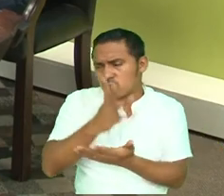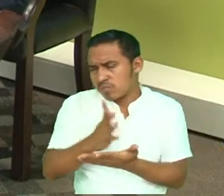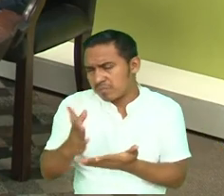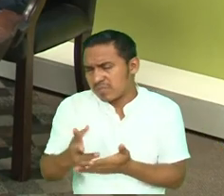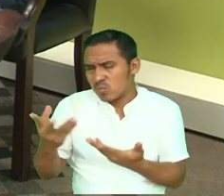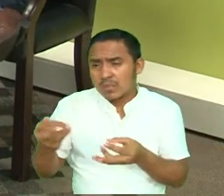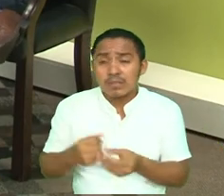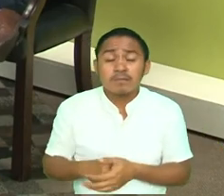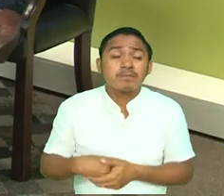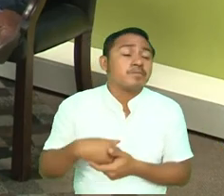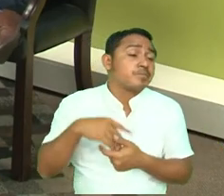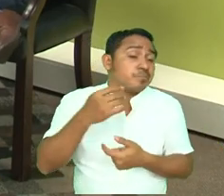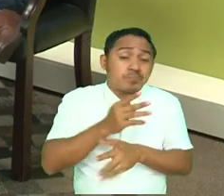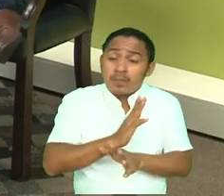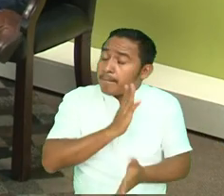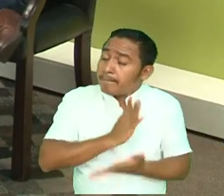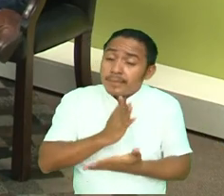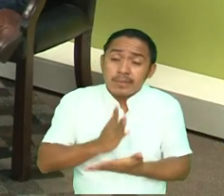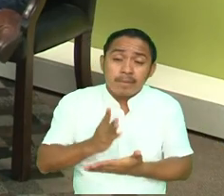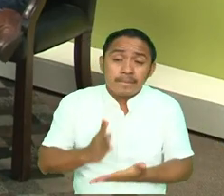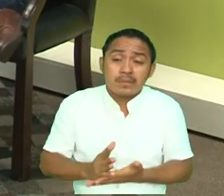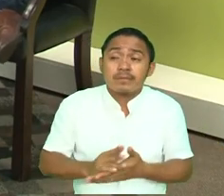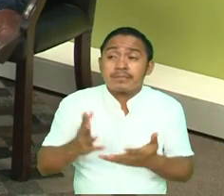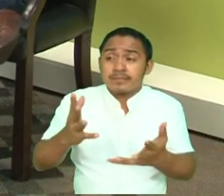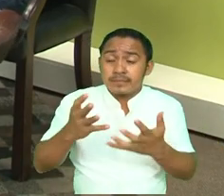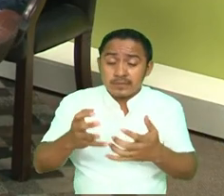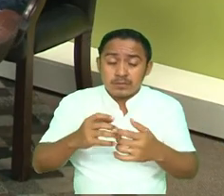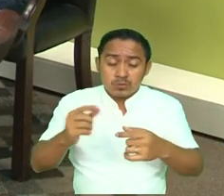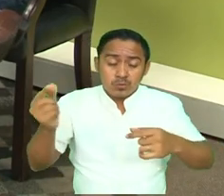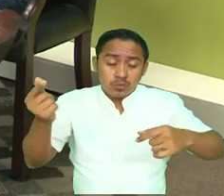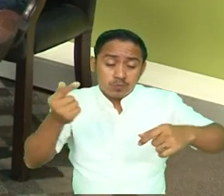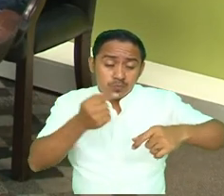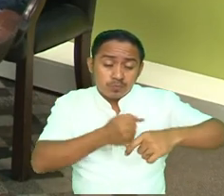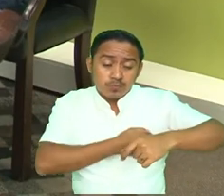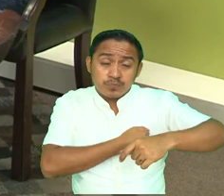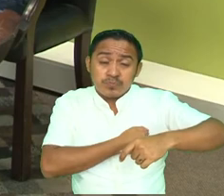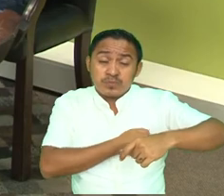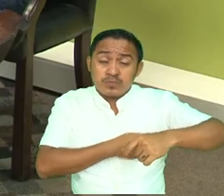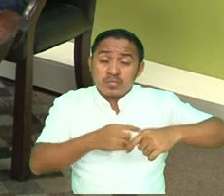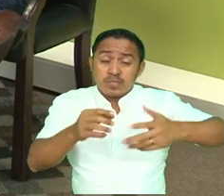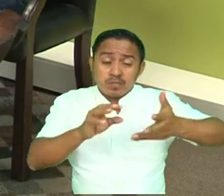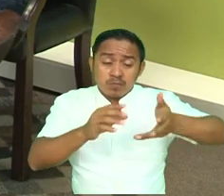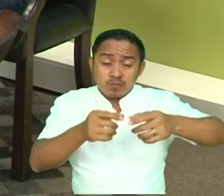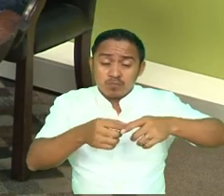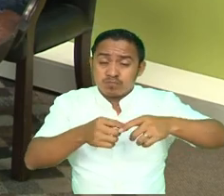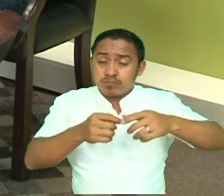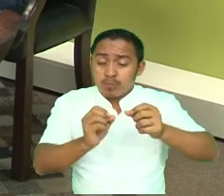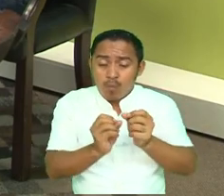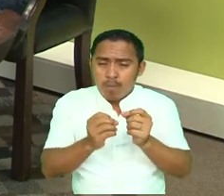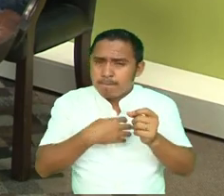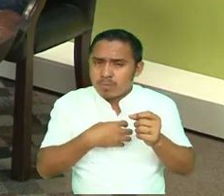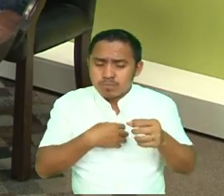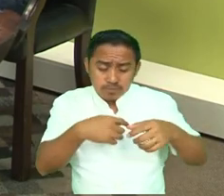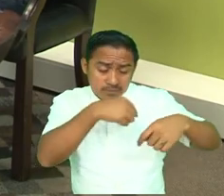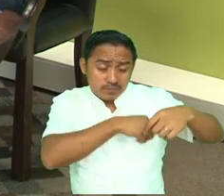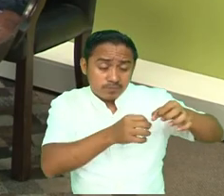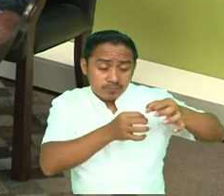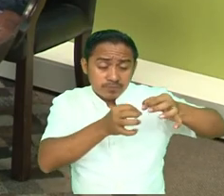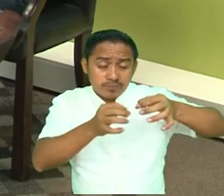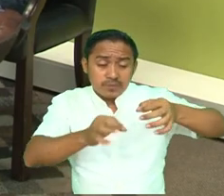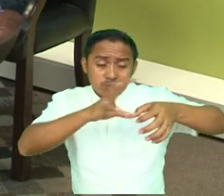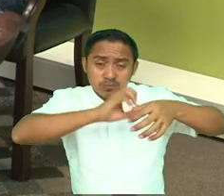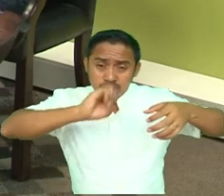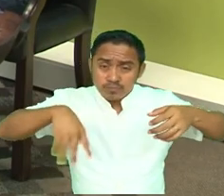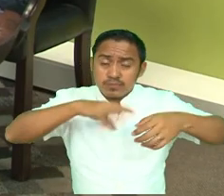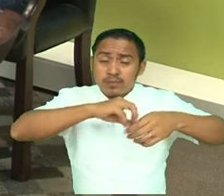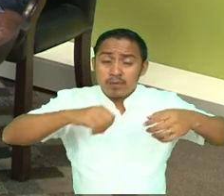veces porque la terapia láser lo que busca es disminuir la glándula, que no produzcan sudor, ¿verdad? Pero no con una